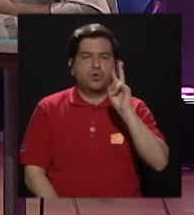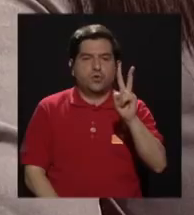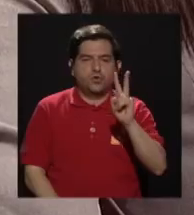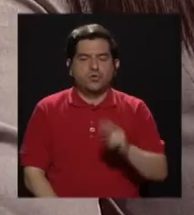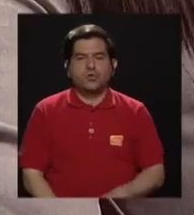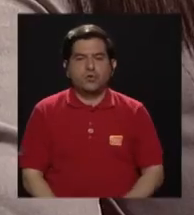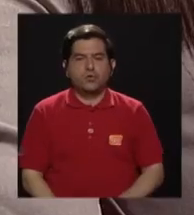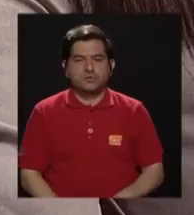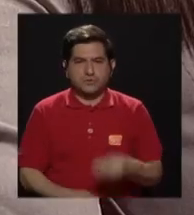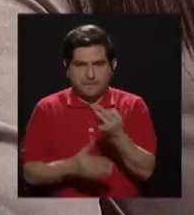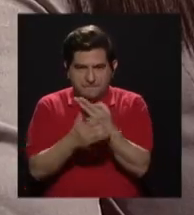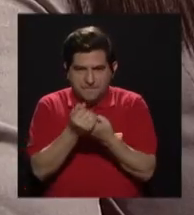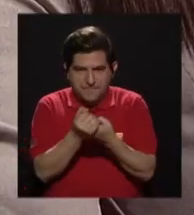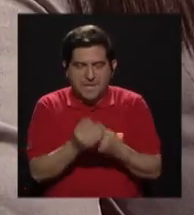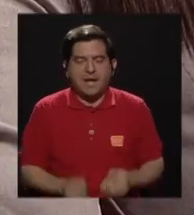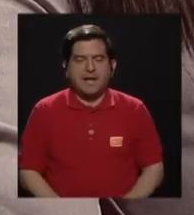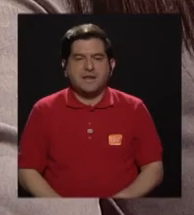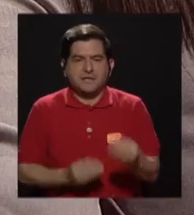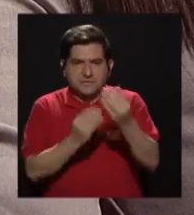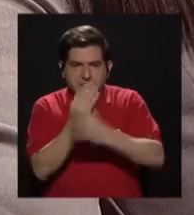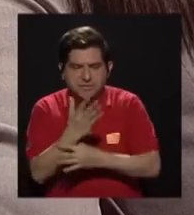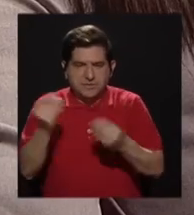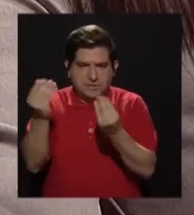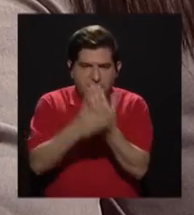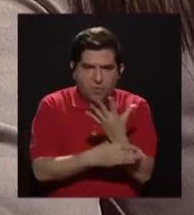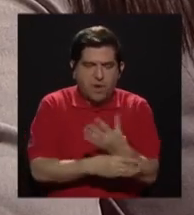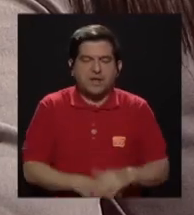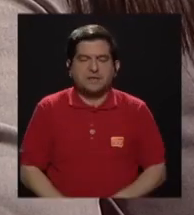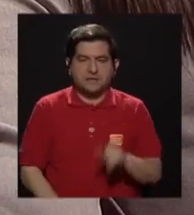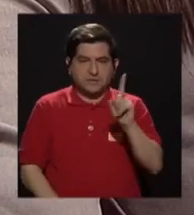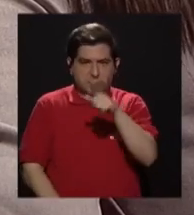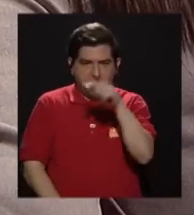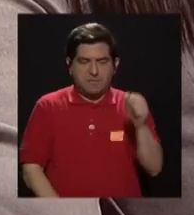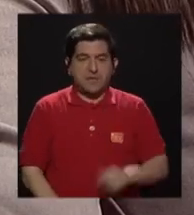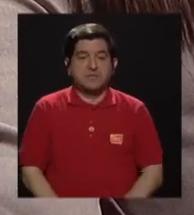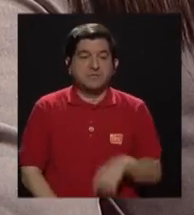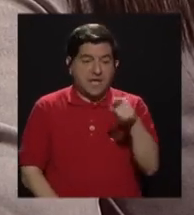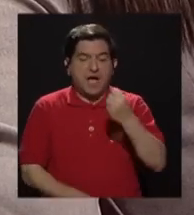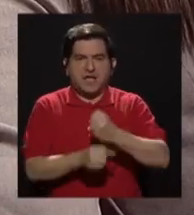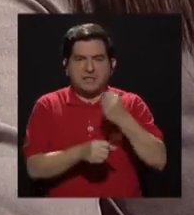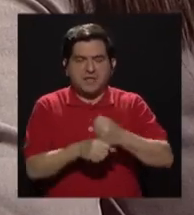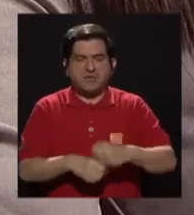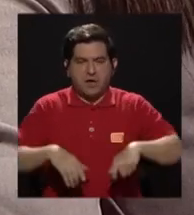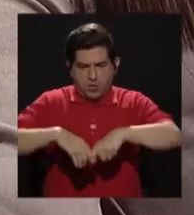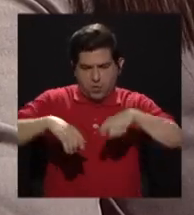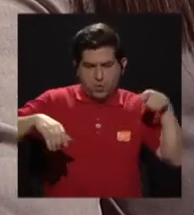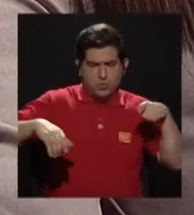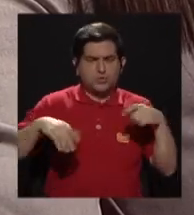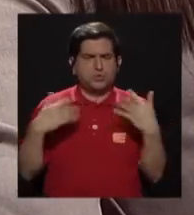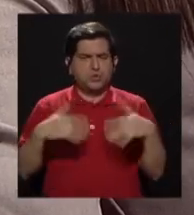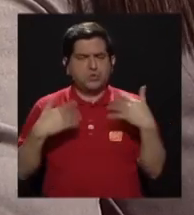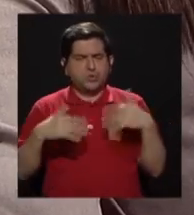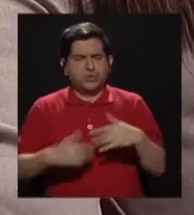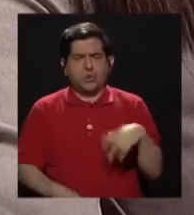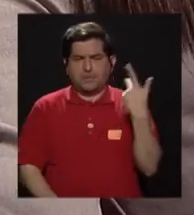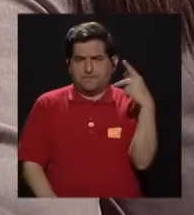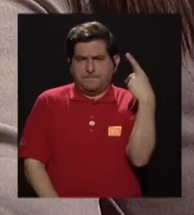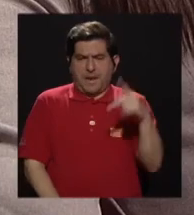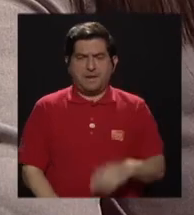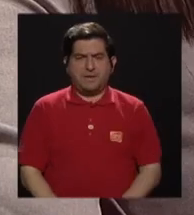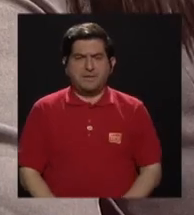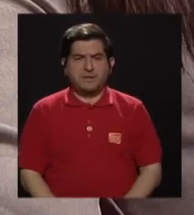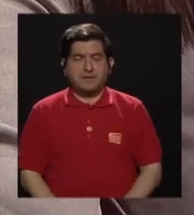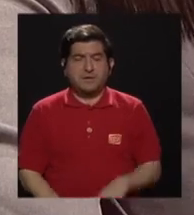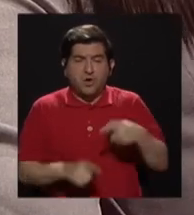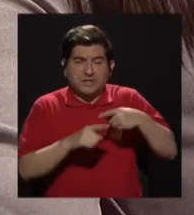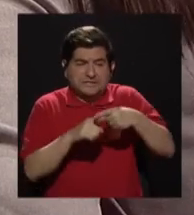En la bananera se utilizan cuchillos y cuchillas para hacer el trabajo, que tienen mucho filo. Y entonces rápidamente